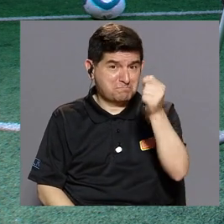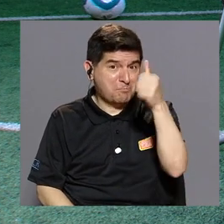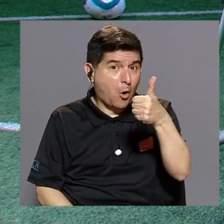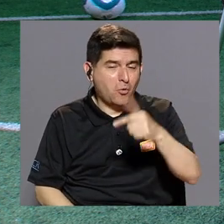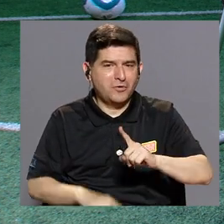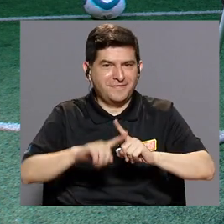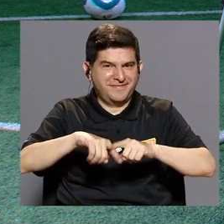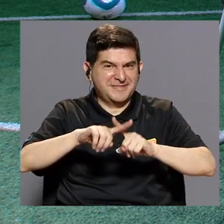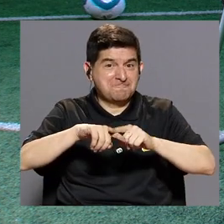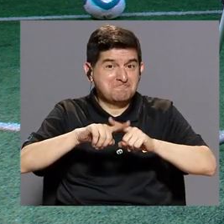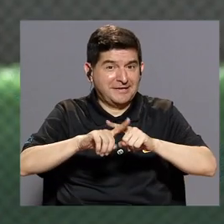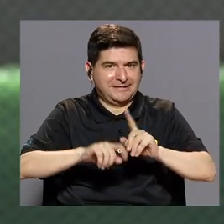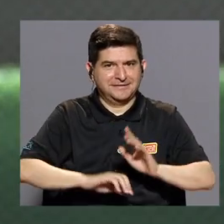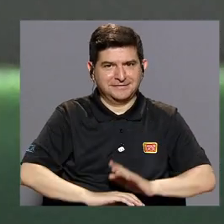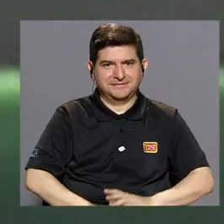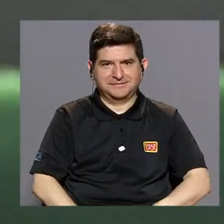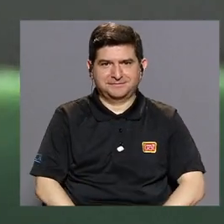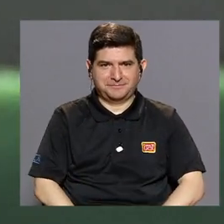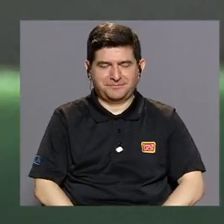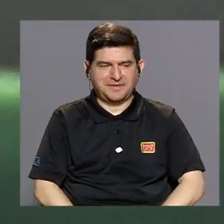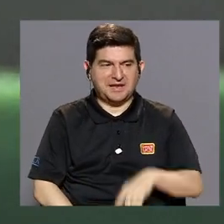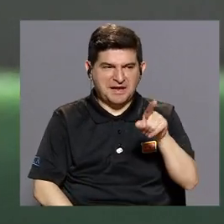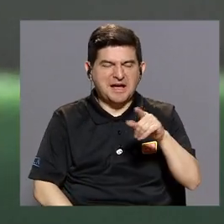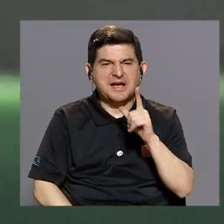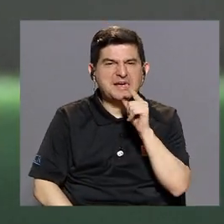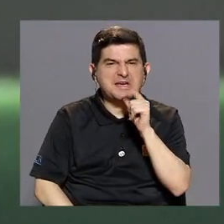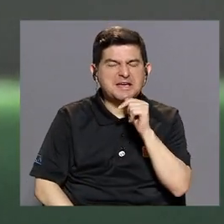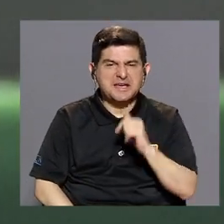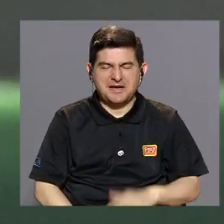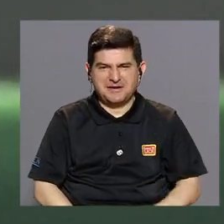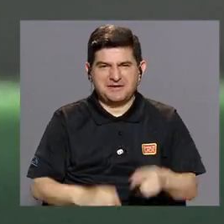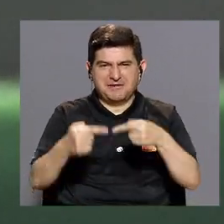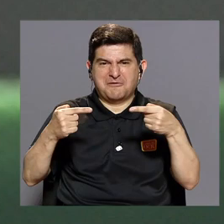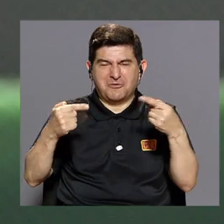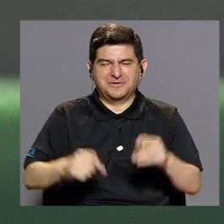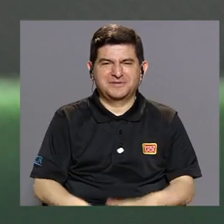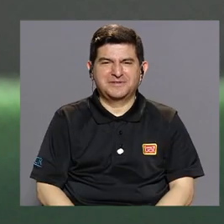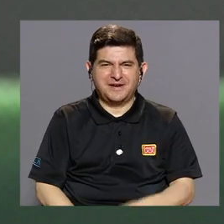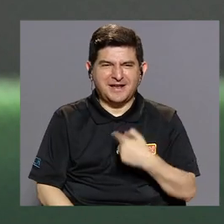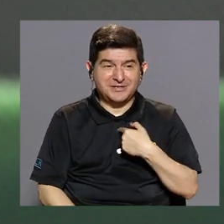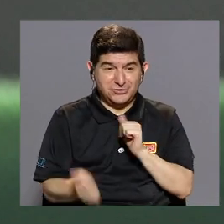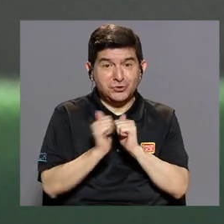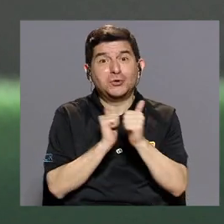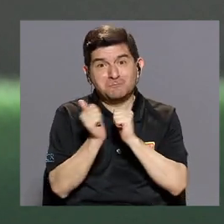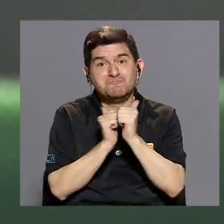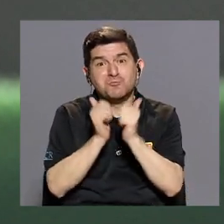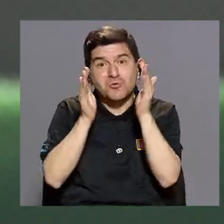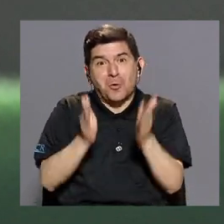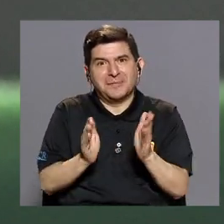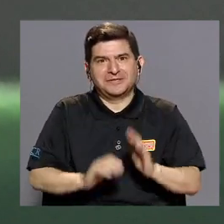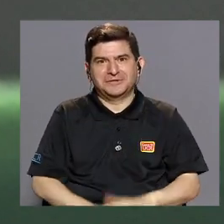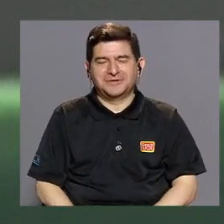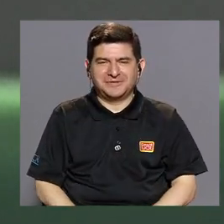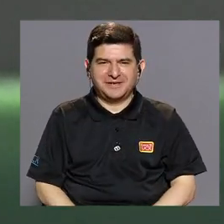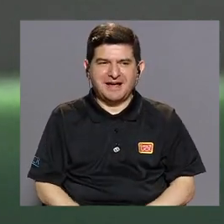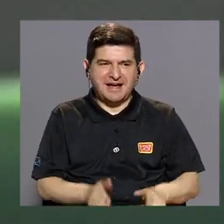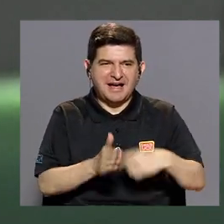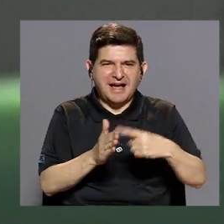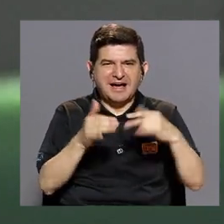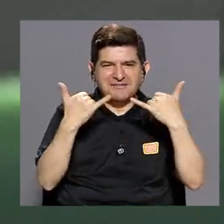Muy poco, depende de con quién sea, ¿verdad? Así como soy un poco competitiva, entonces a veces